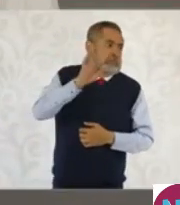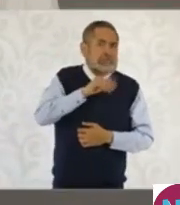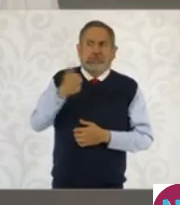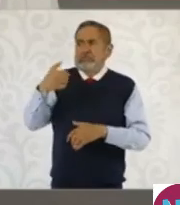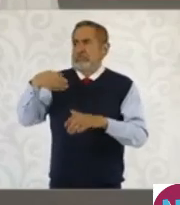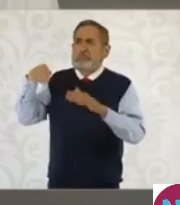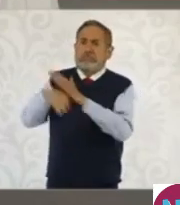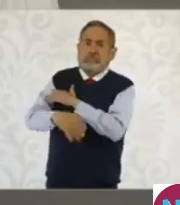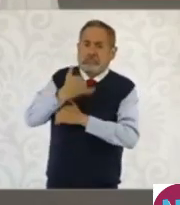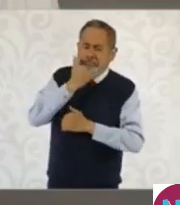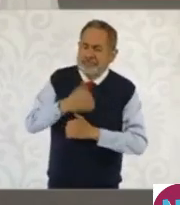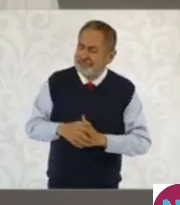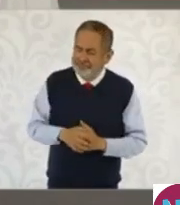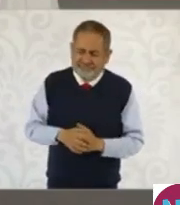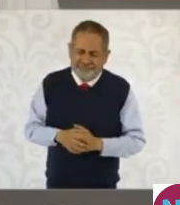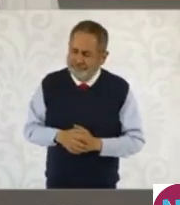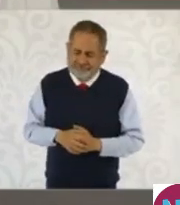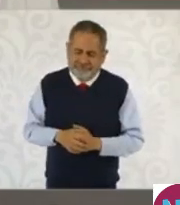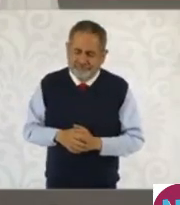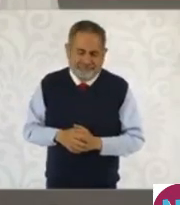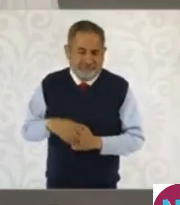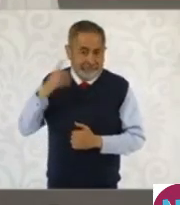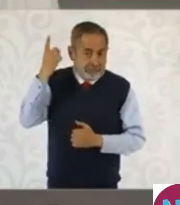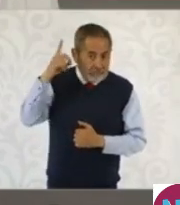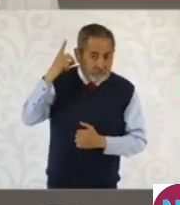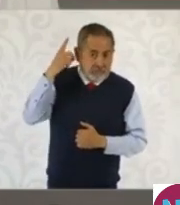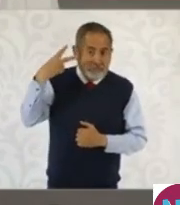Morena, Verde, PT en Durango y